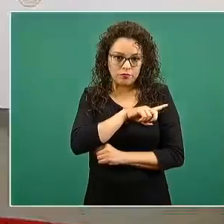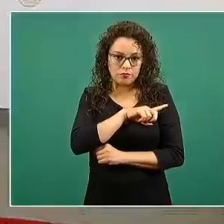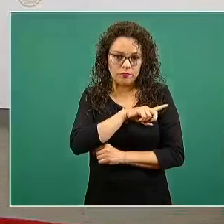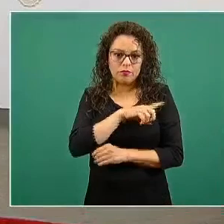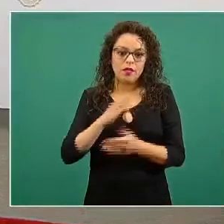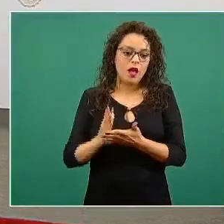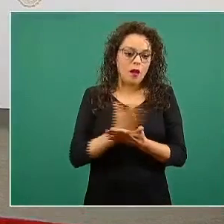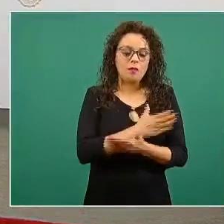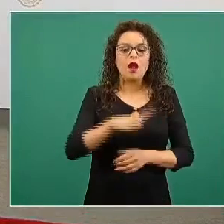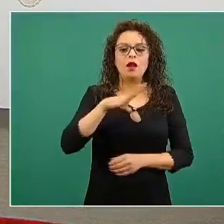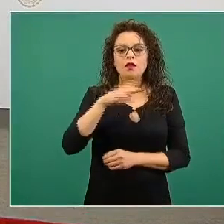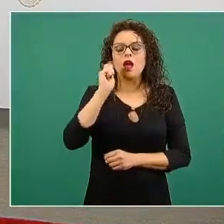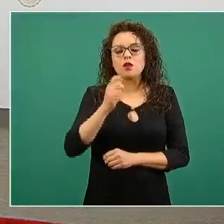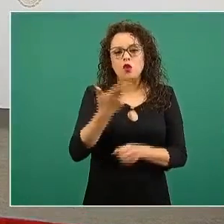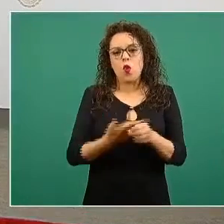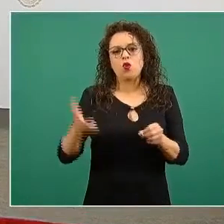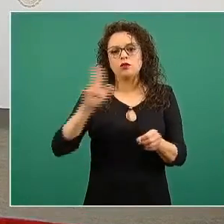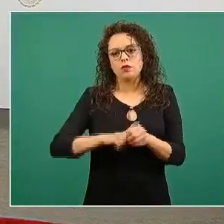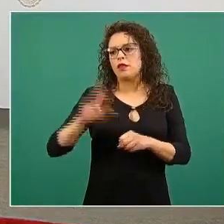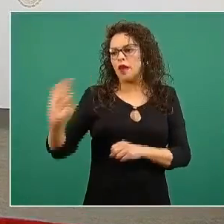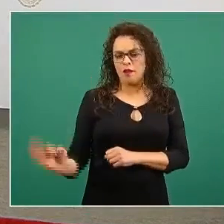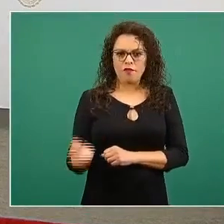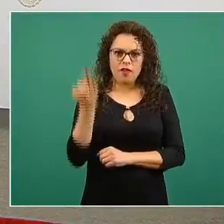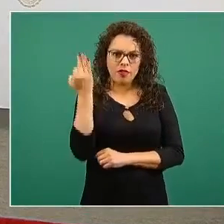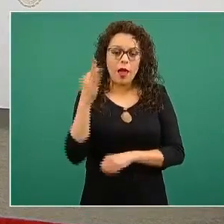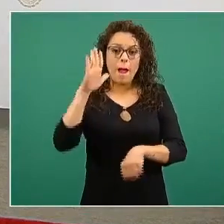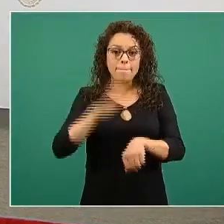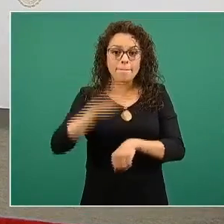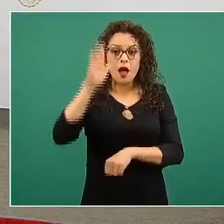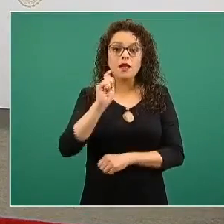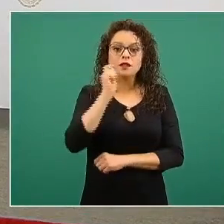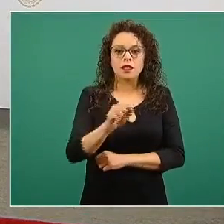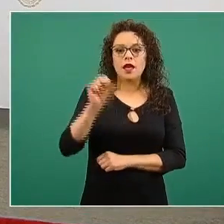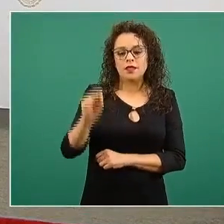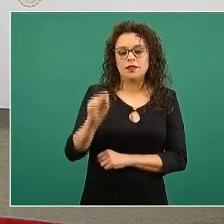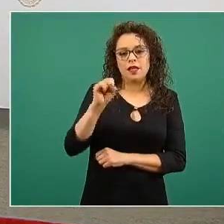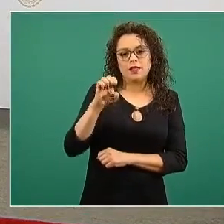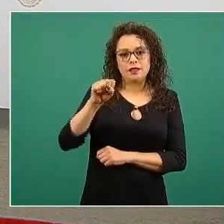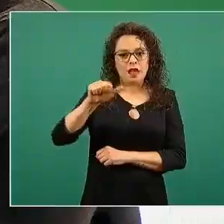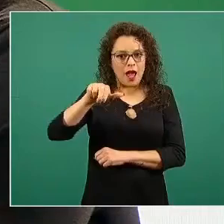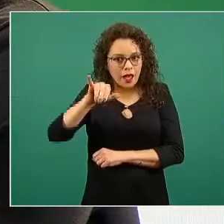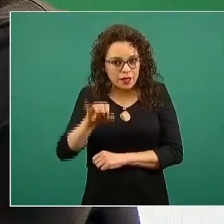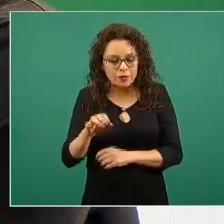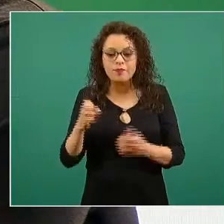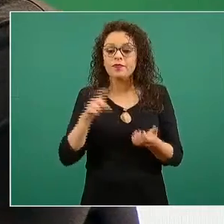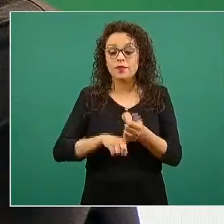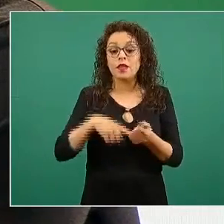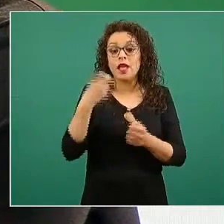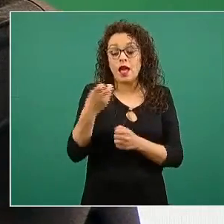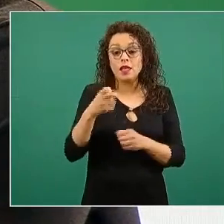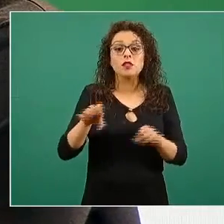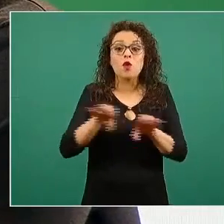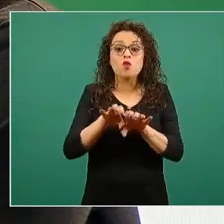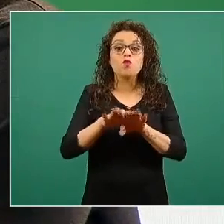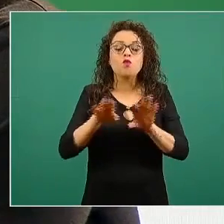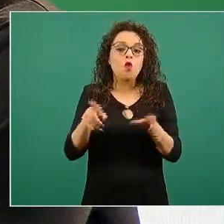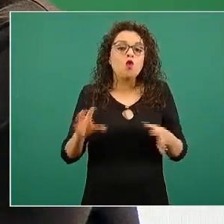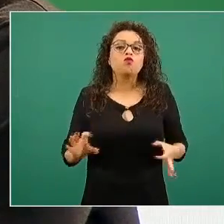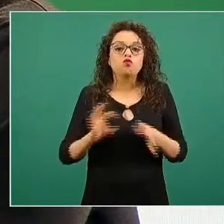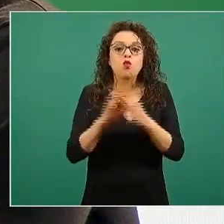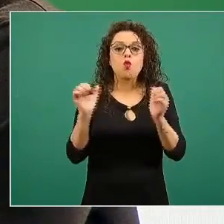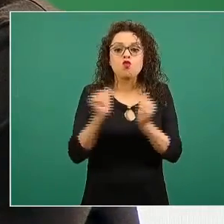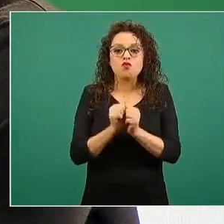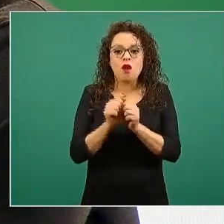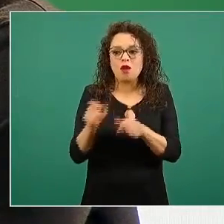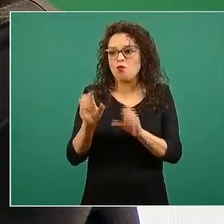hospitales federales directamente, sobre todo los que opera la SINSAE, y todo lo que tiene que ver con las oficialías